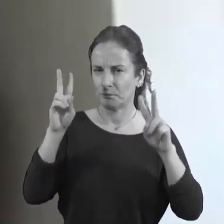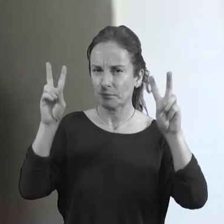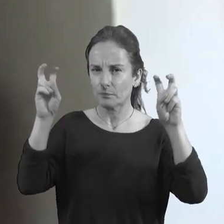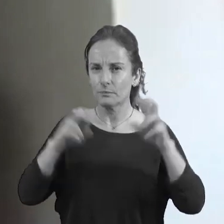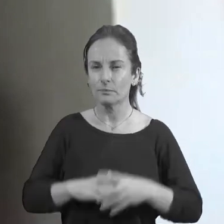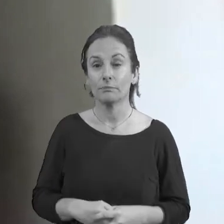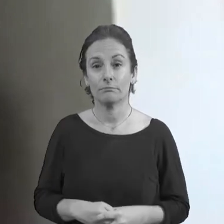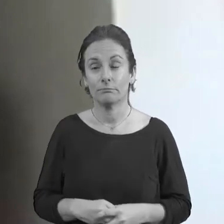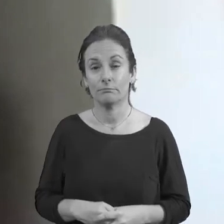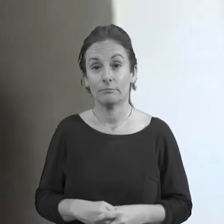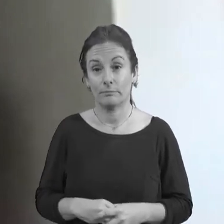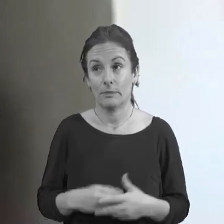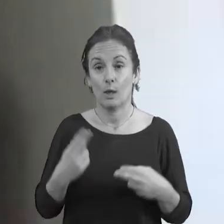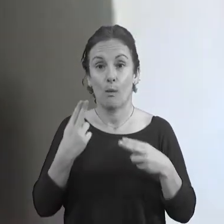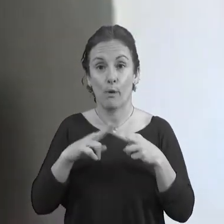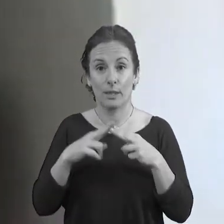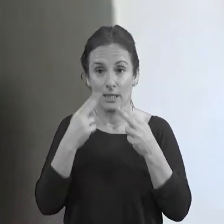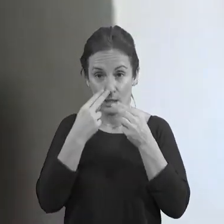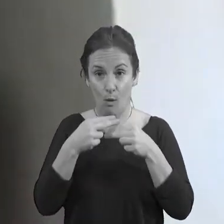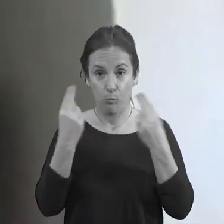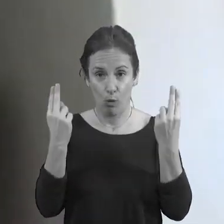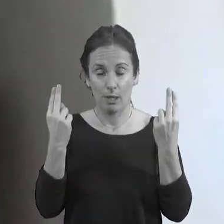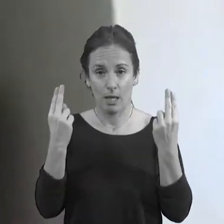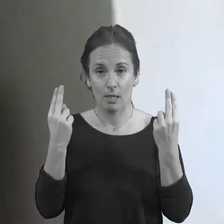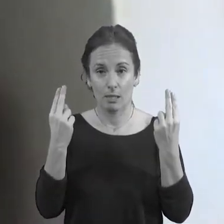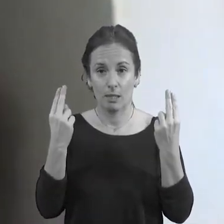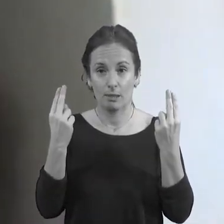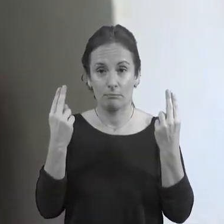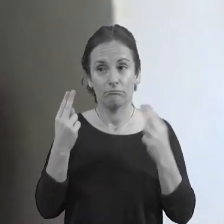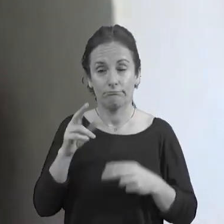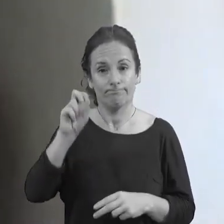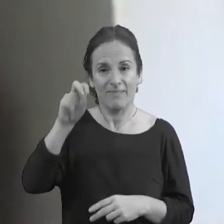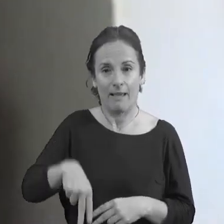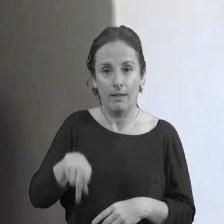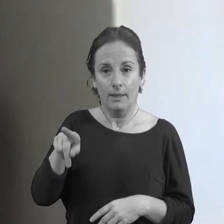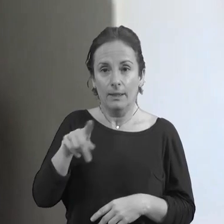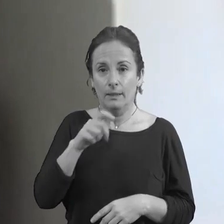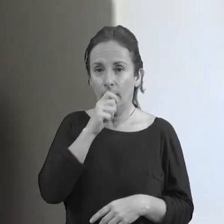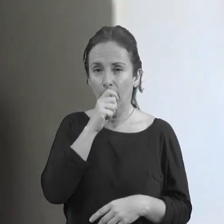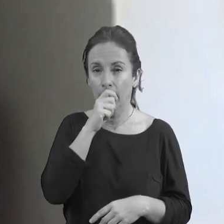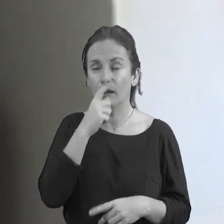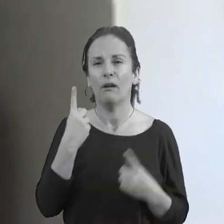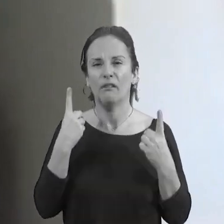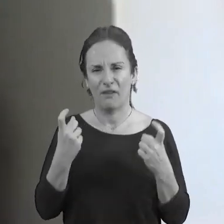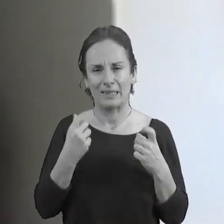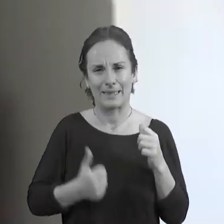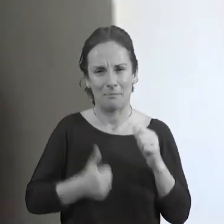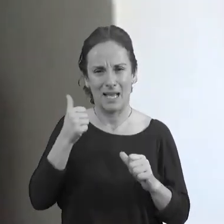que dentro de las políticas públicas sí que tienes razón, que no hemos trabajado